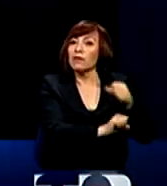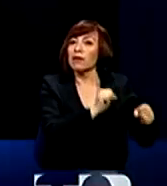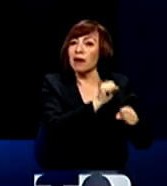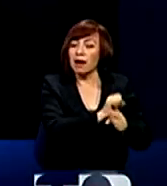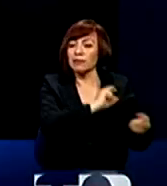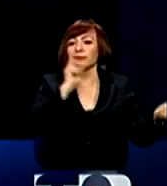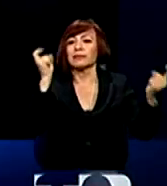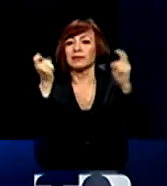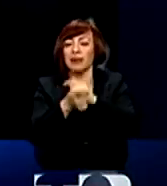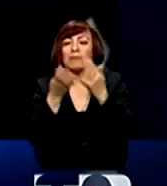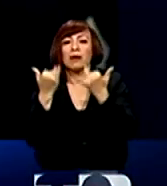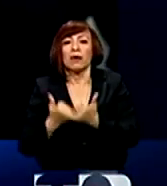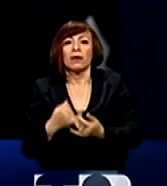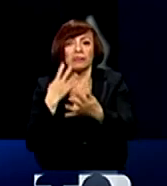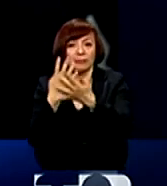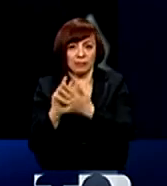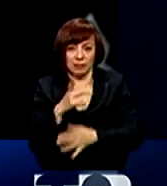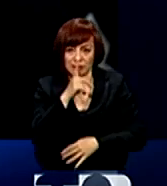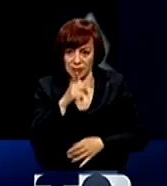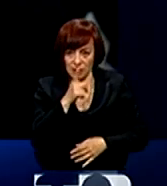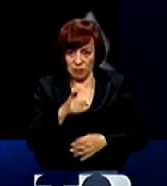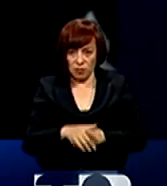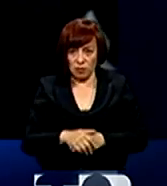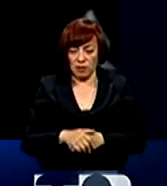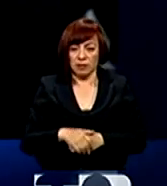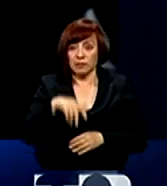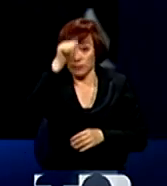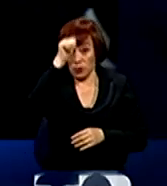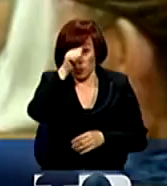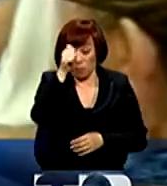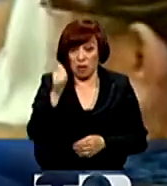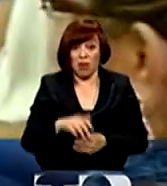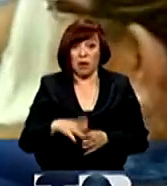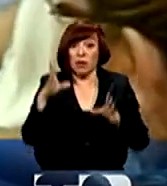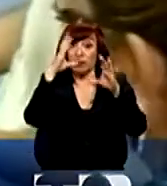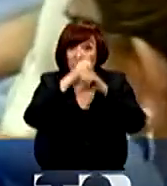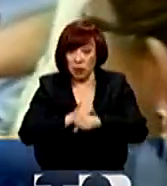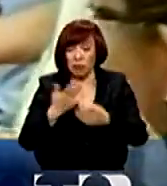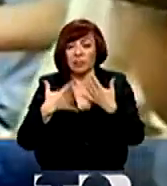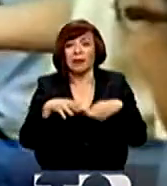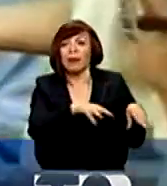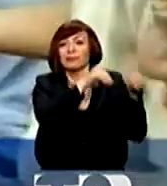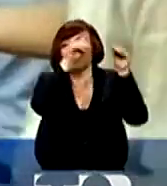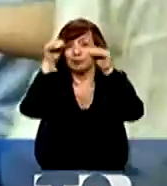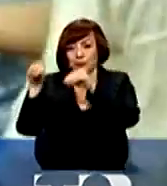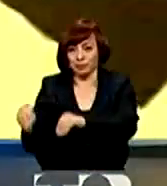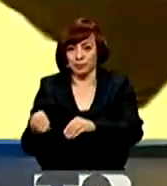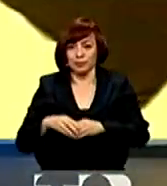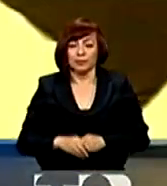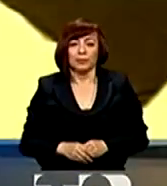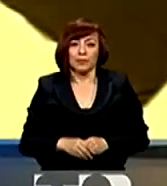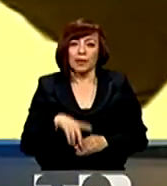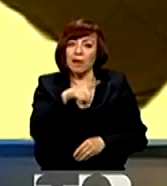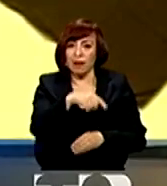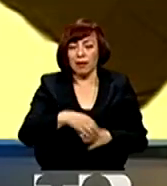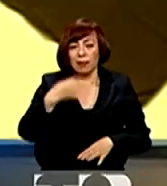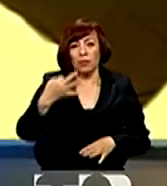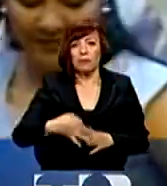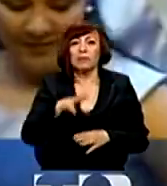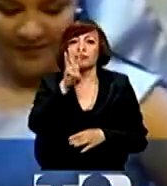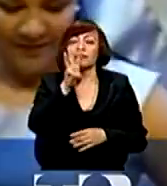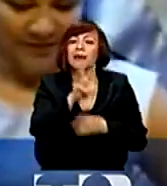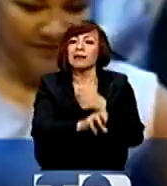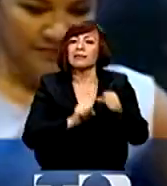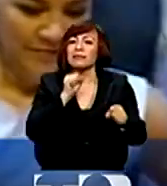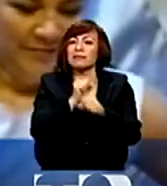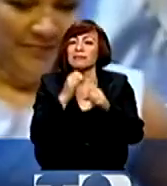de La Tacunga, a la que ingresó la noche de este domingo. El ex vicepresidente Glass cumple una sentencia de 6 años de prisión